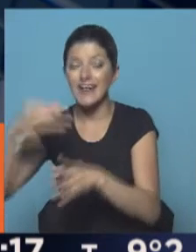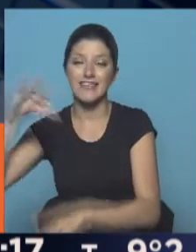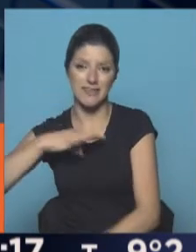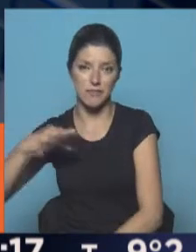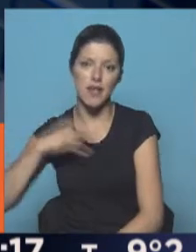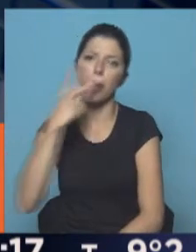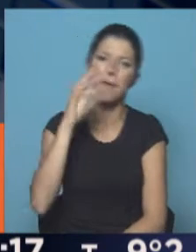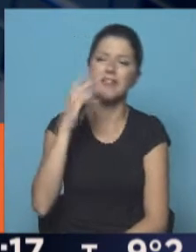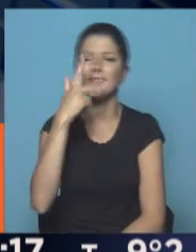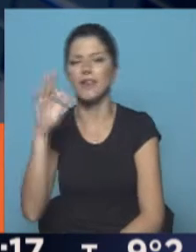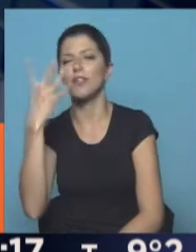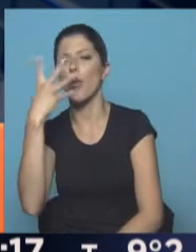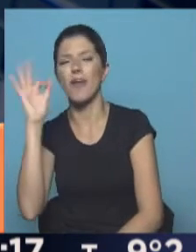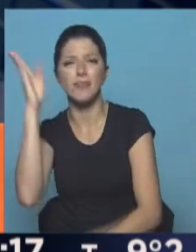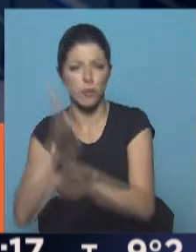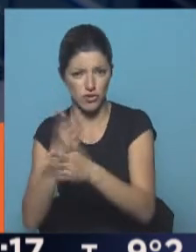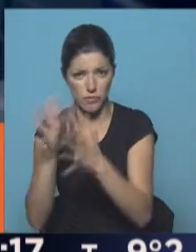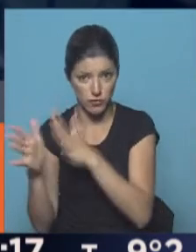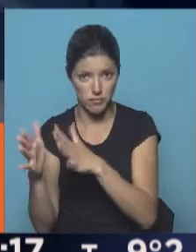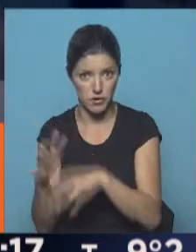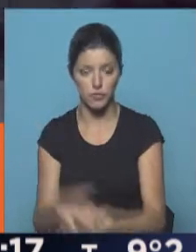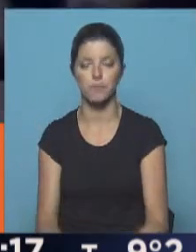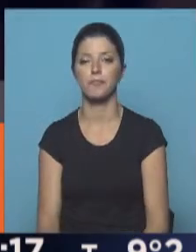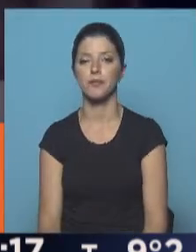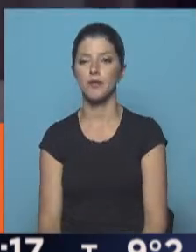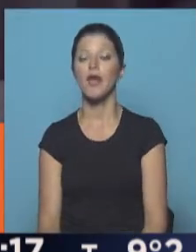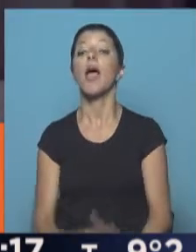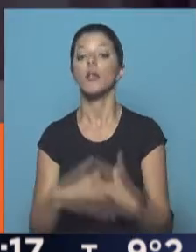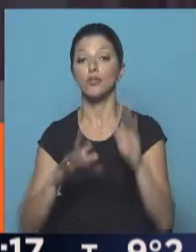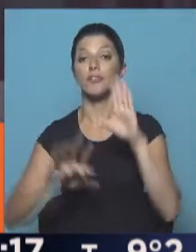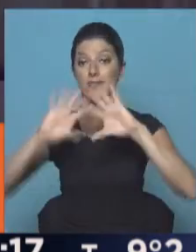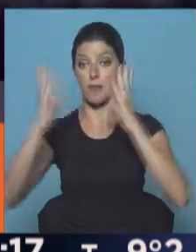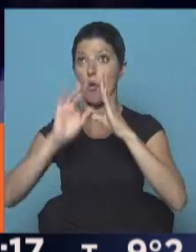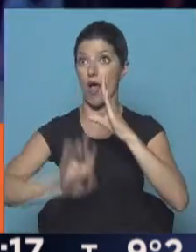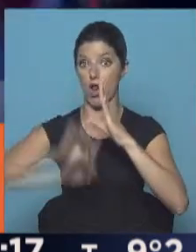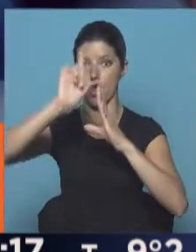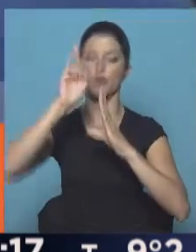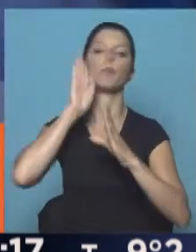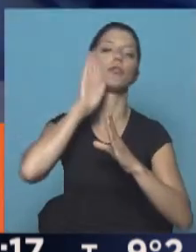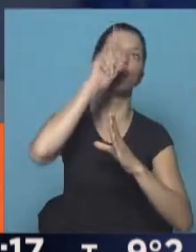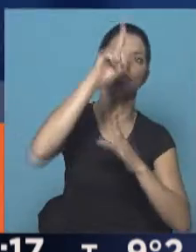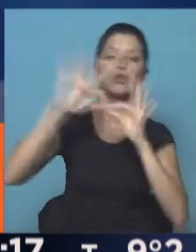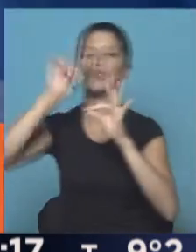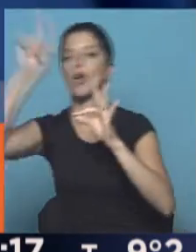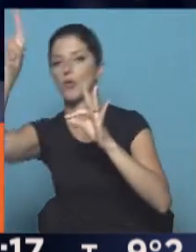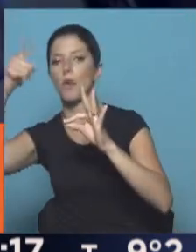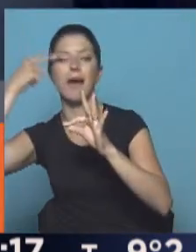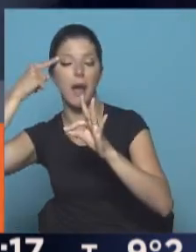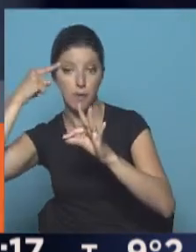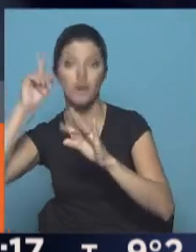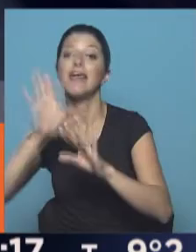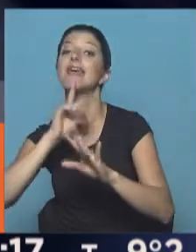30, 40%. Así que, al contrario, en el hemisferio norte, Estados Unidos, Europa, Japón, incluido